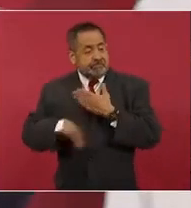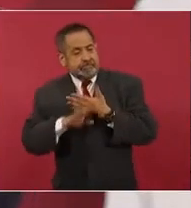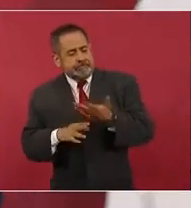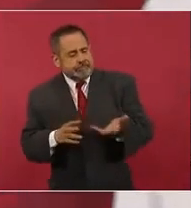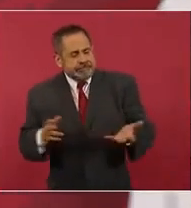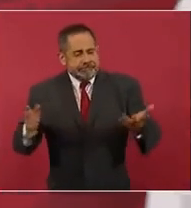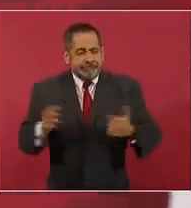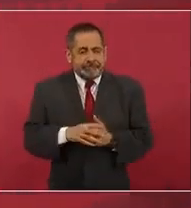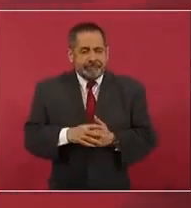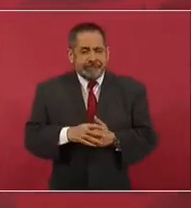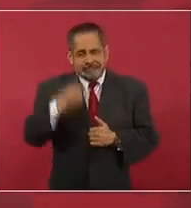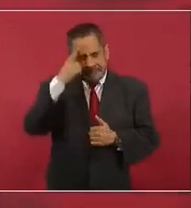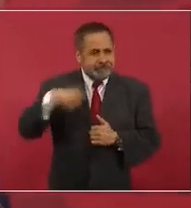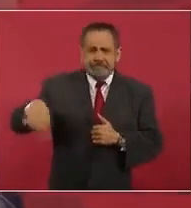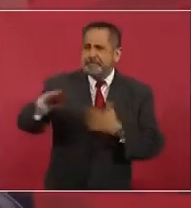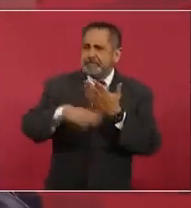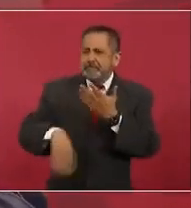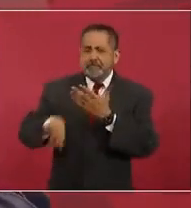La gente se nos voltea.